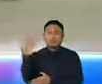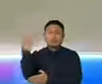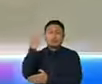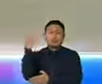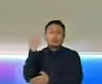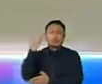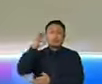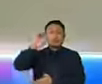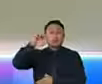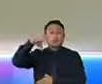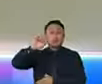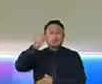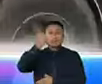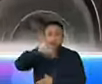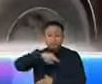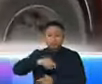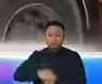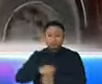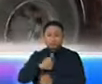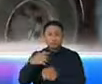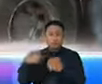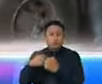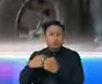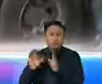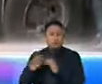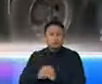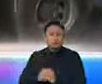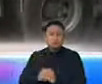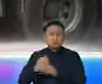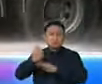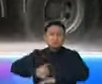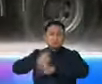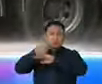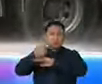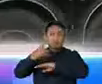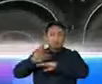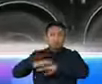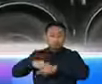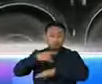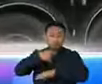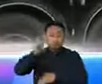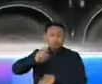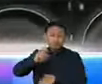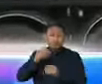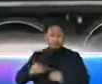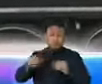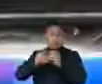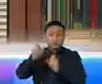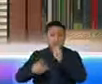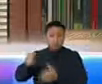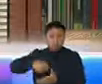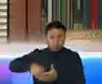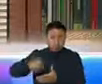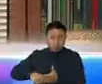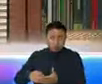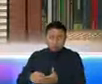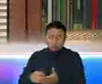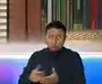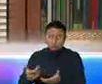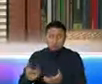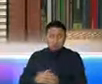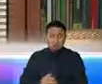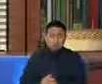Maceo únicamente involucraba la maquinaria, pues ninguna autoridad notificó la necesidad de contratar a más personal. Van a